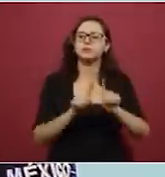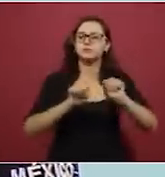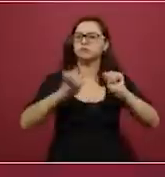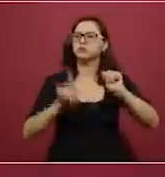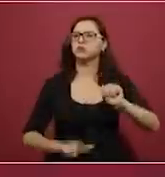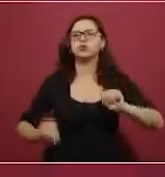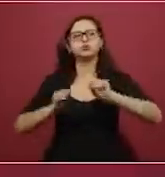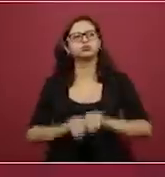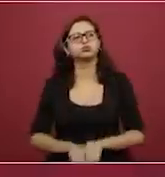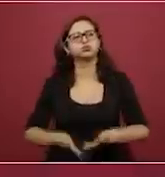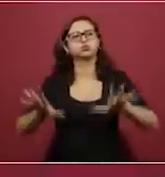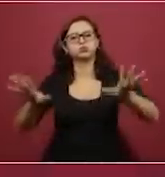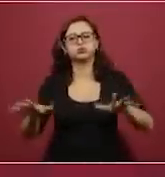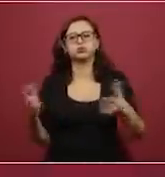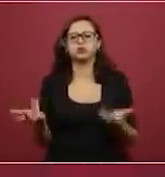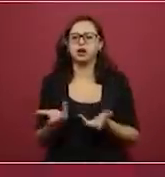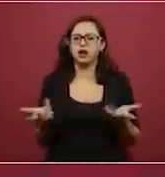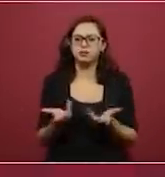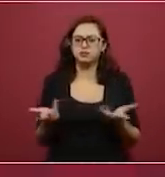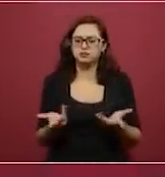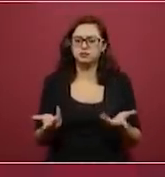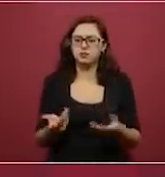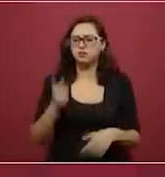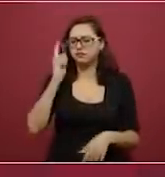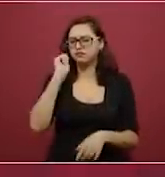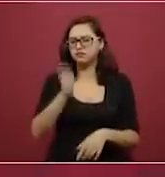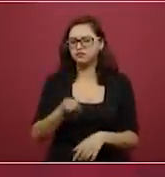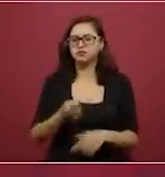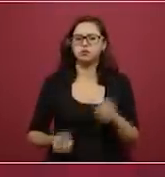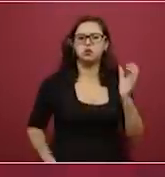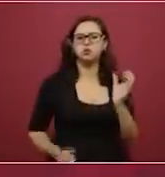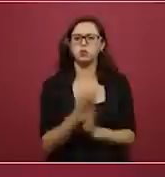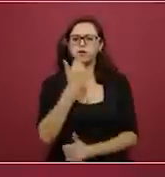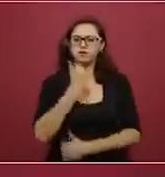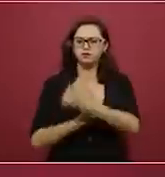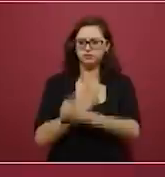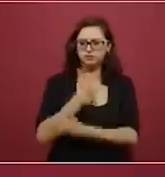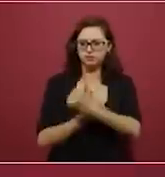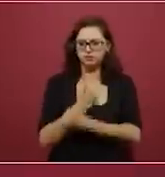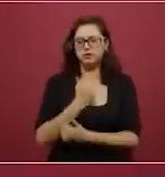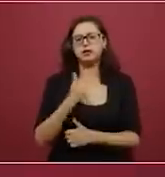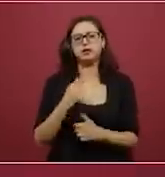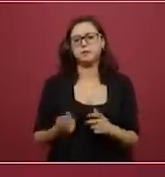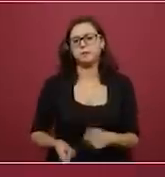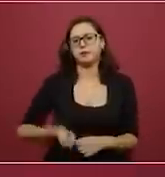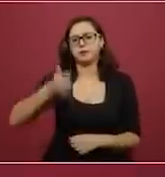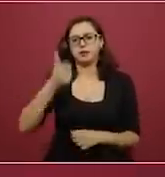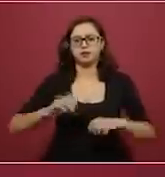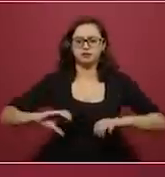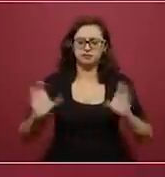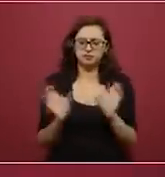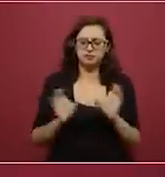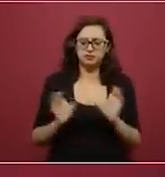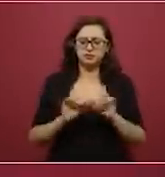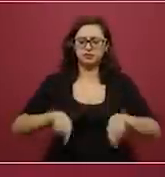nacional que han generado la realización de nuevas competencias precursora en el área de la certificación